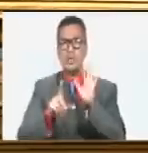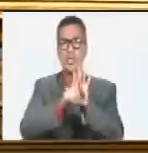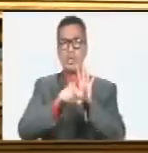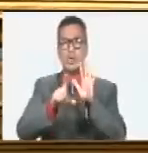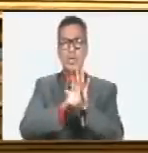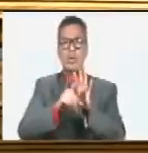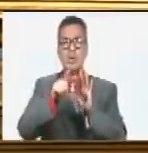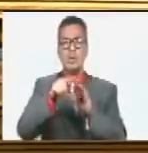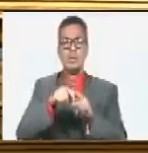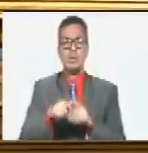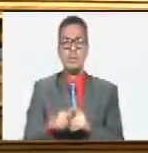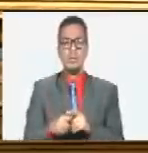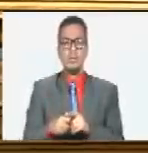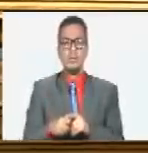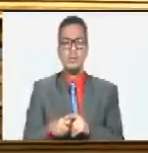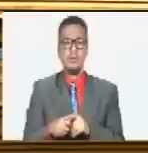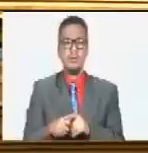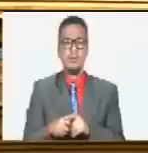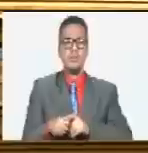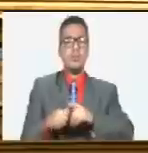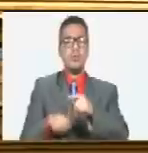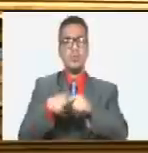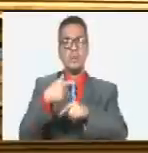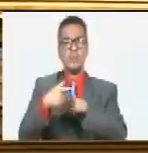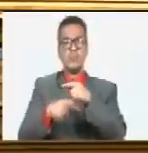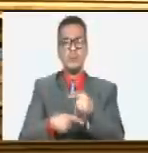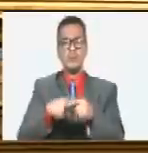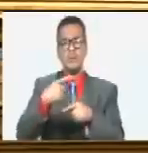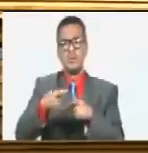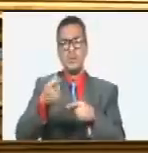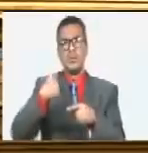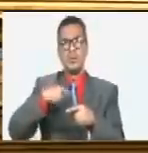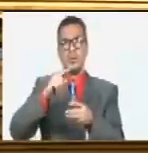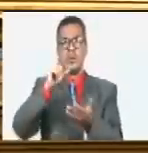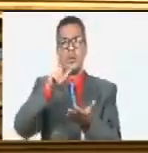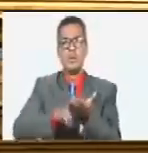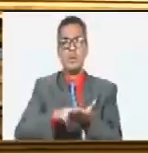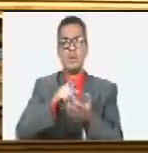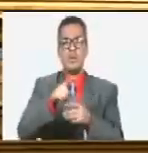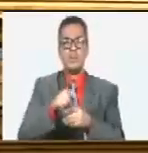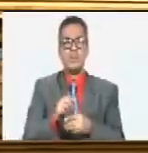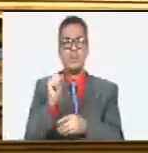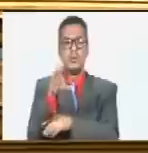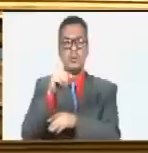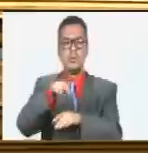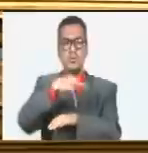que posteriormente se derivaron y debieron ser aprobadas por la Asamblea